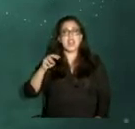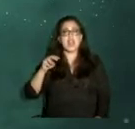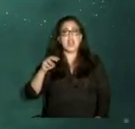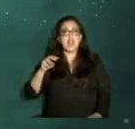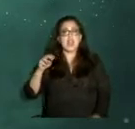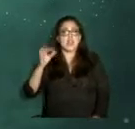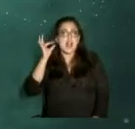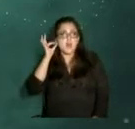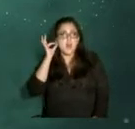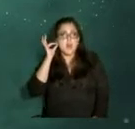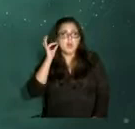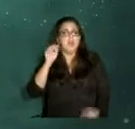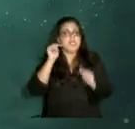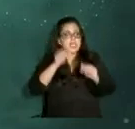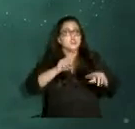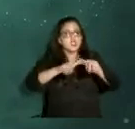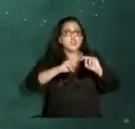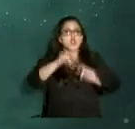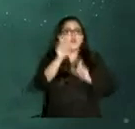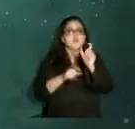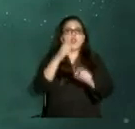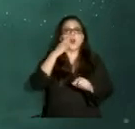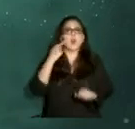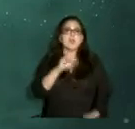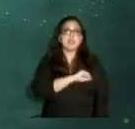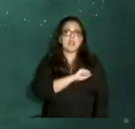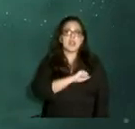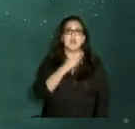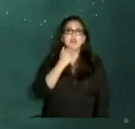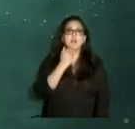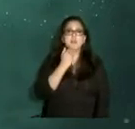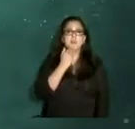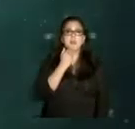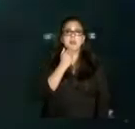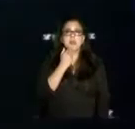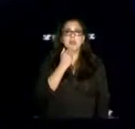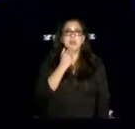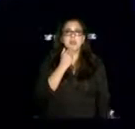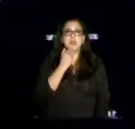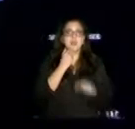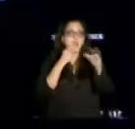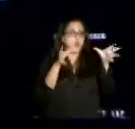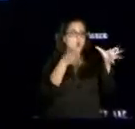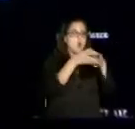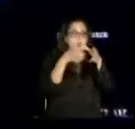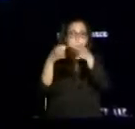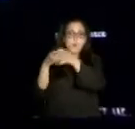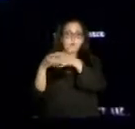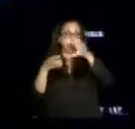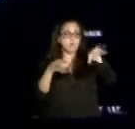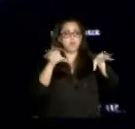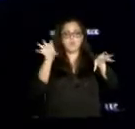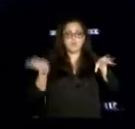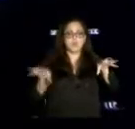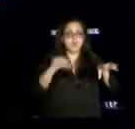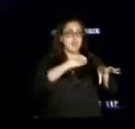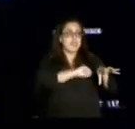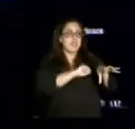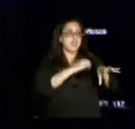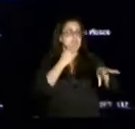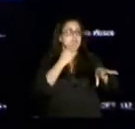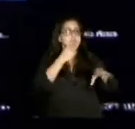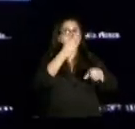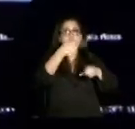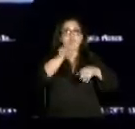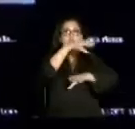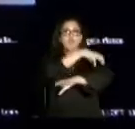Santiago y también de población de varones y mujeres de la ciudad de Santiago y de otras ciudades. En síntesis,